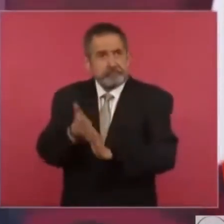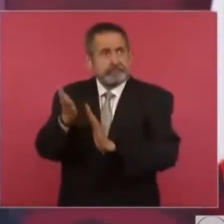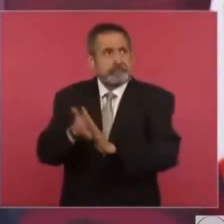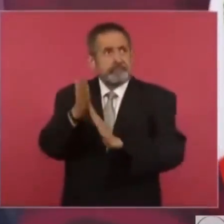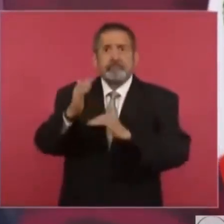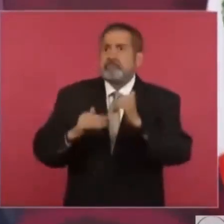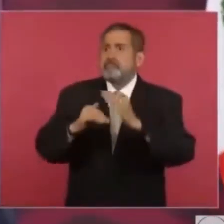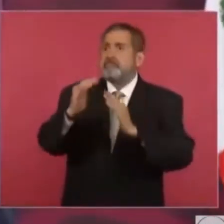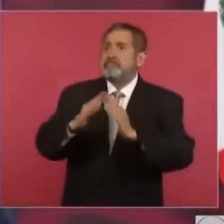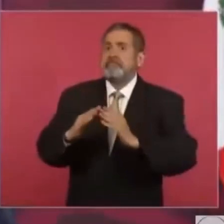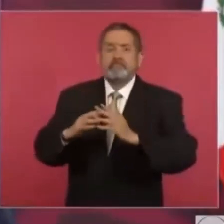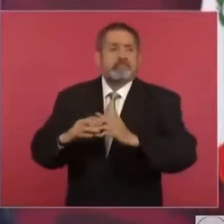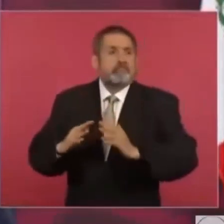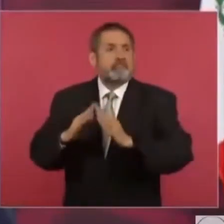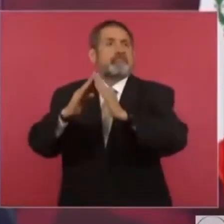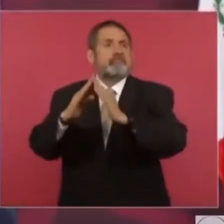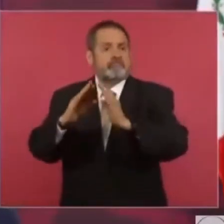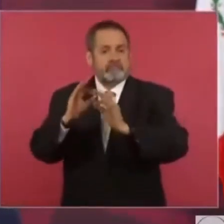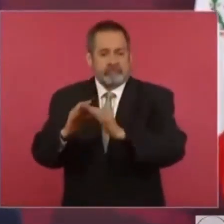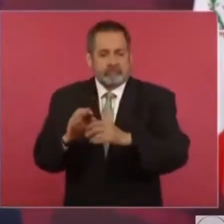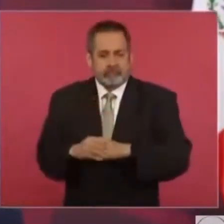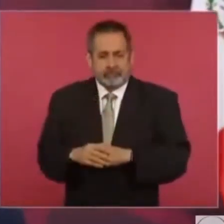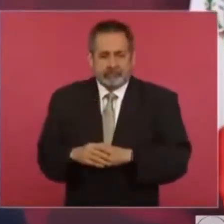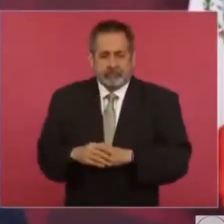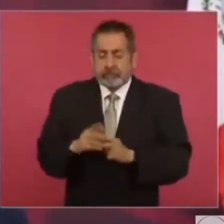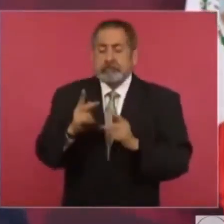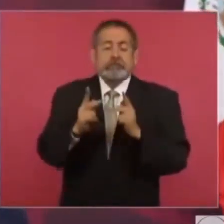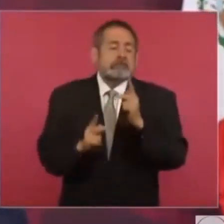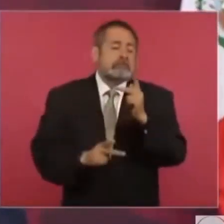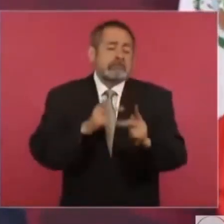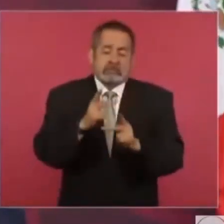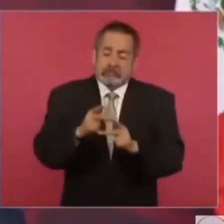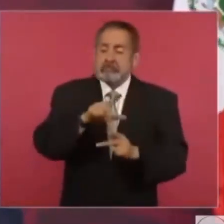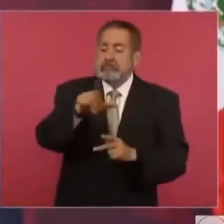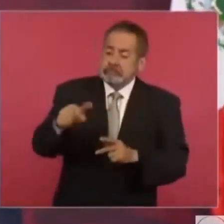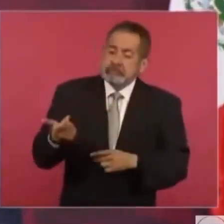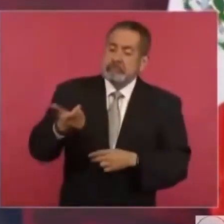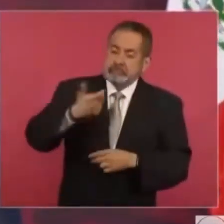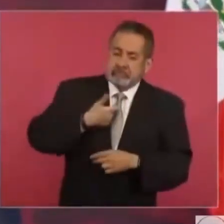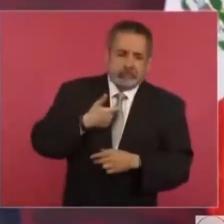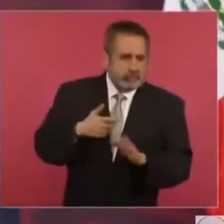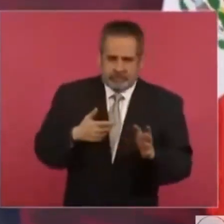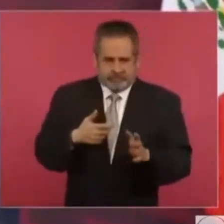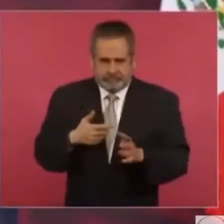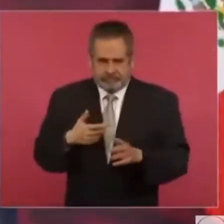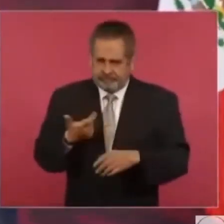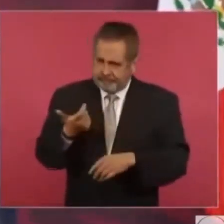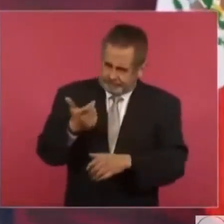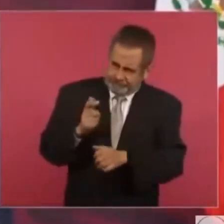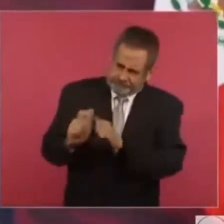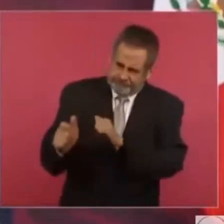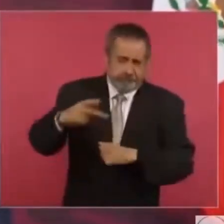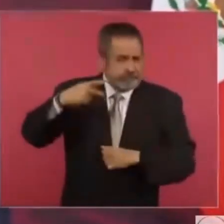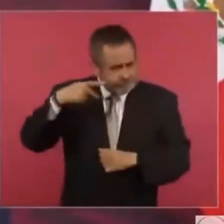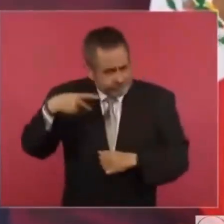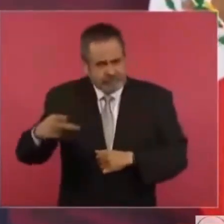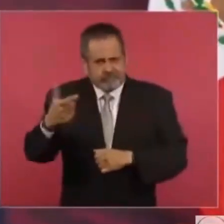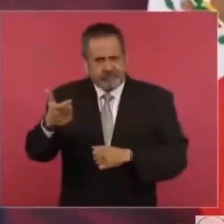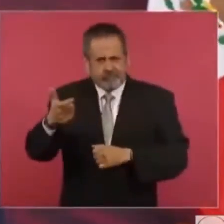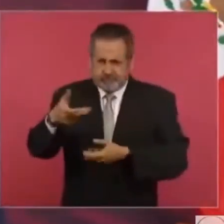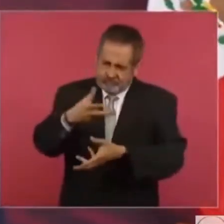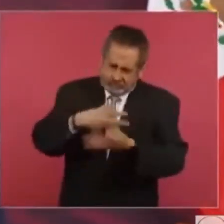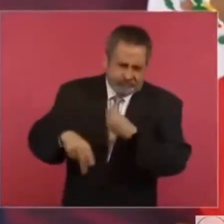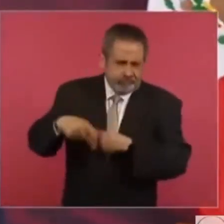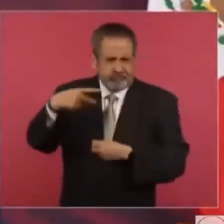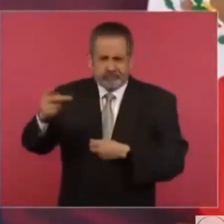sus viviendas, no con créditos, sino con dinero de ellos, con